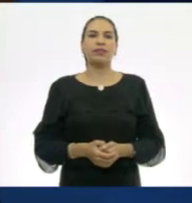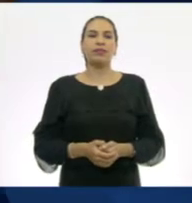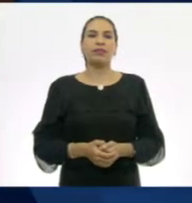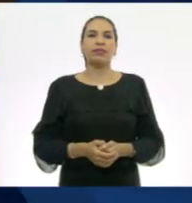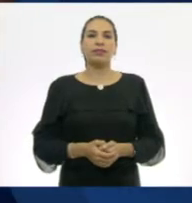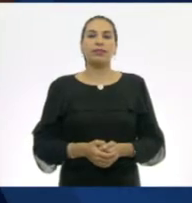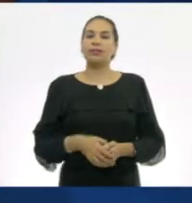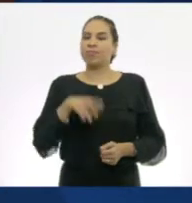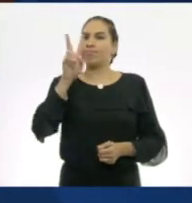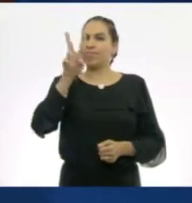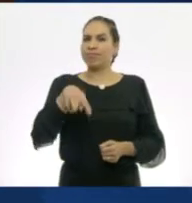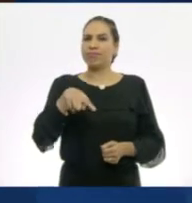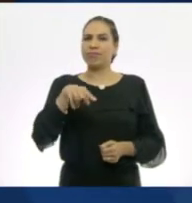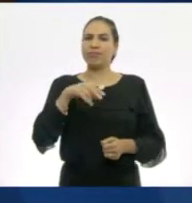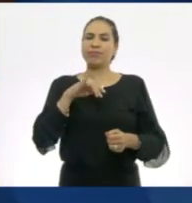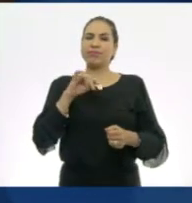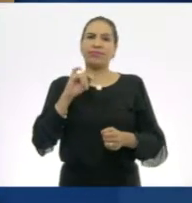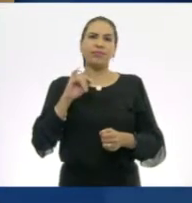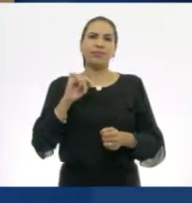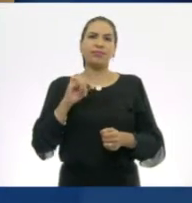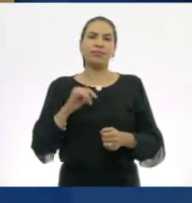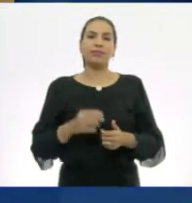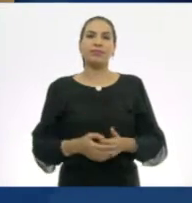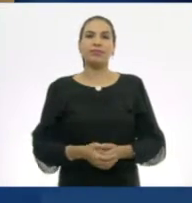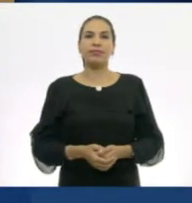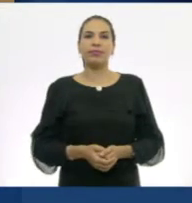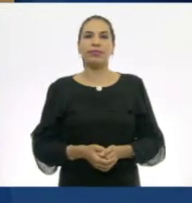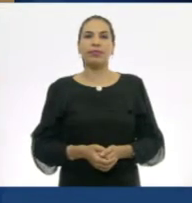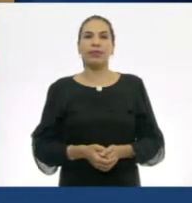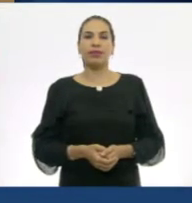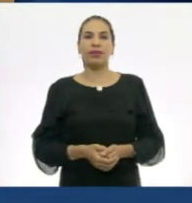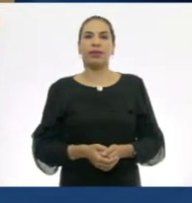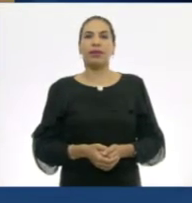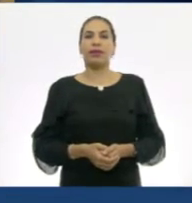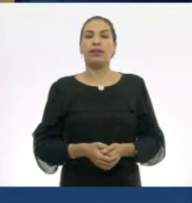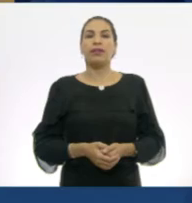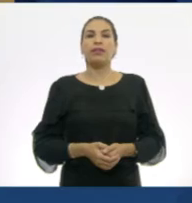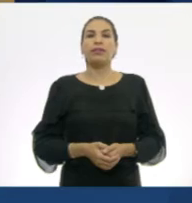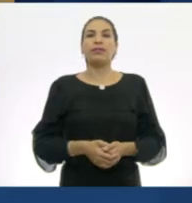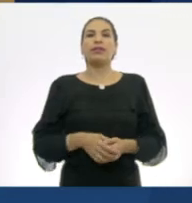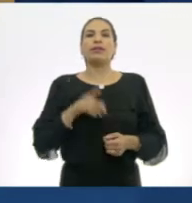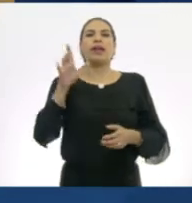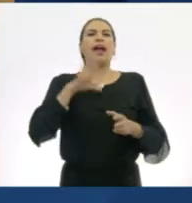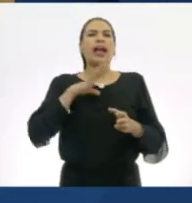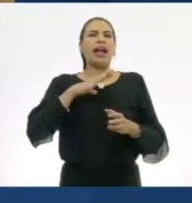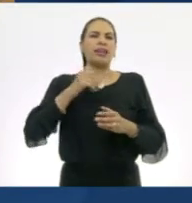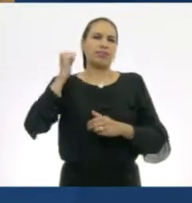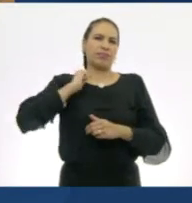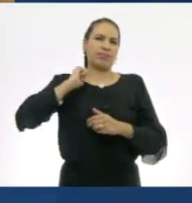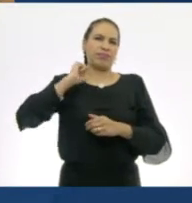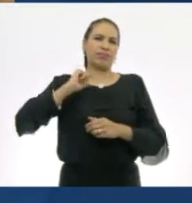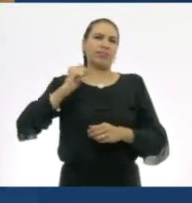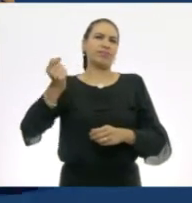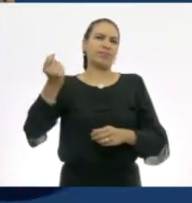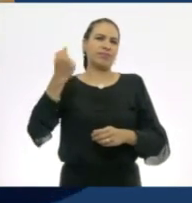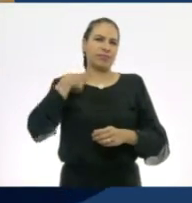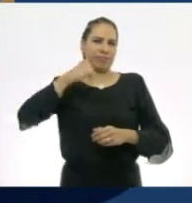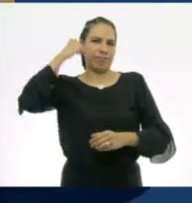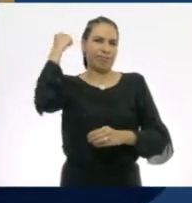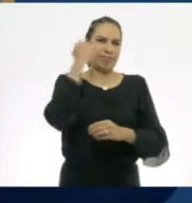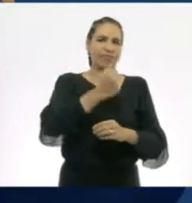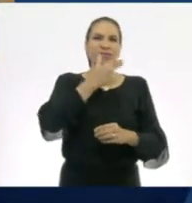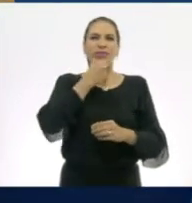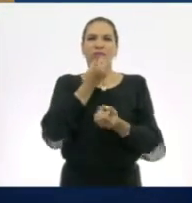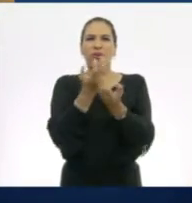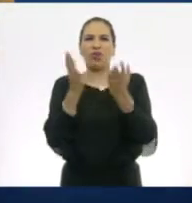Sí, definitivamente. Y el hecho de que existieran cazadores que a distancia